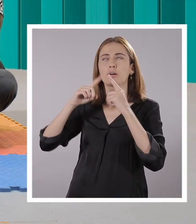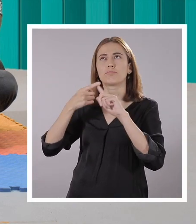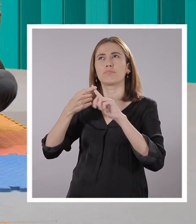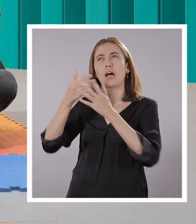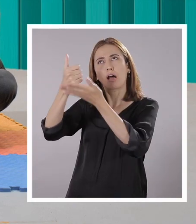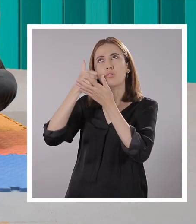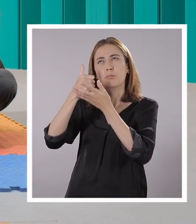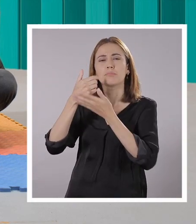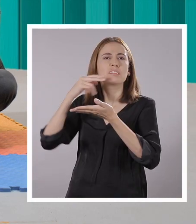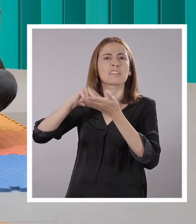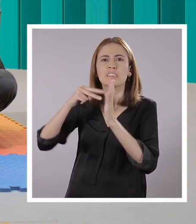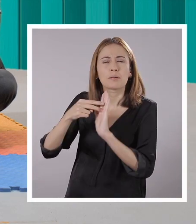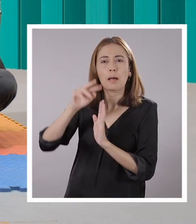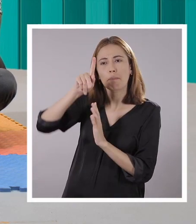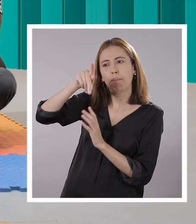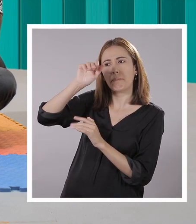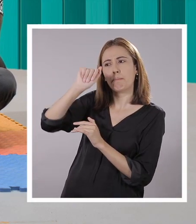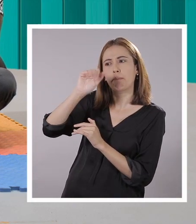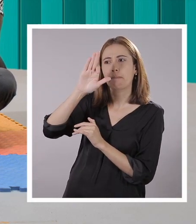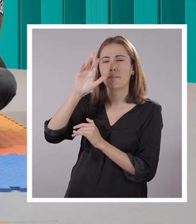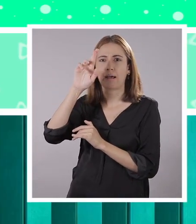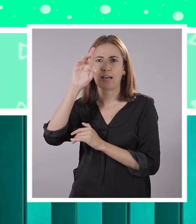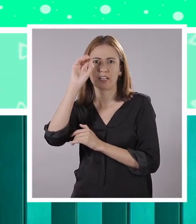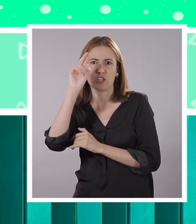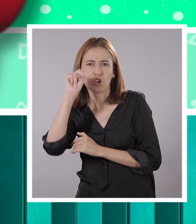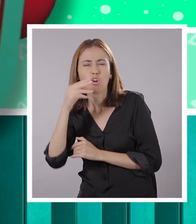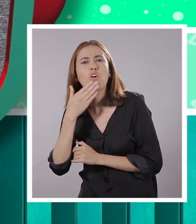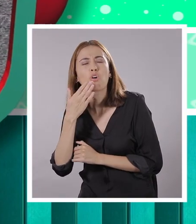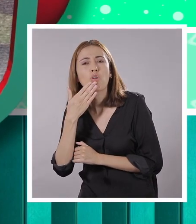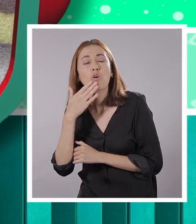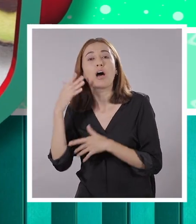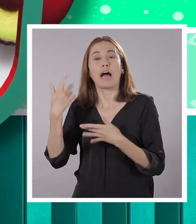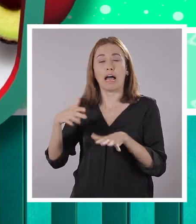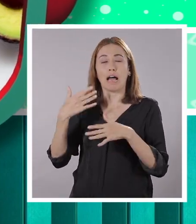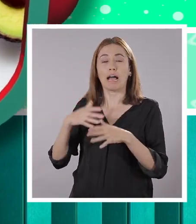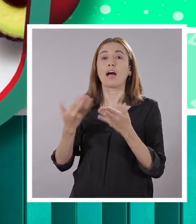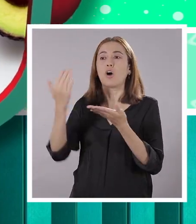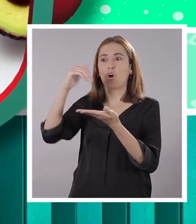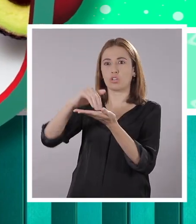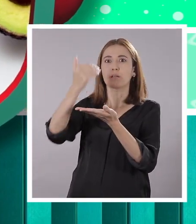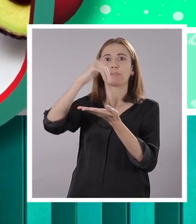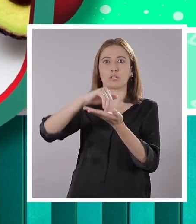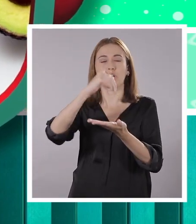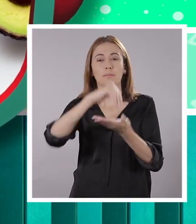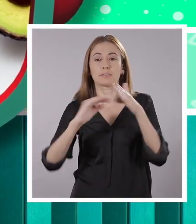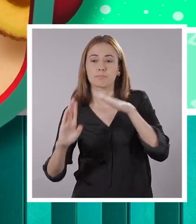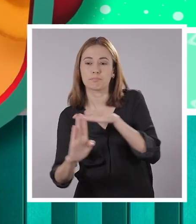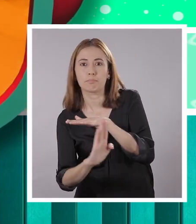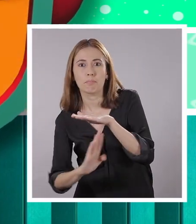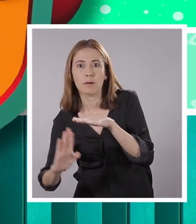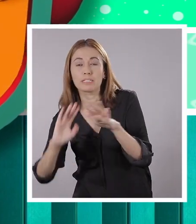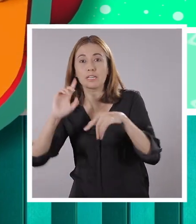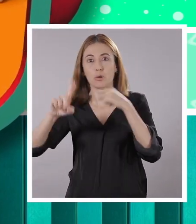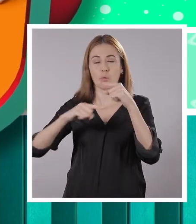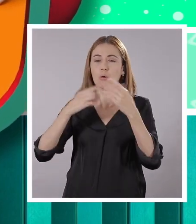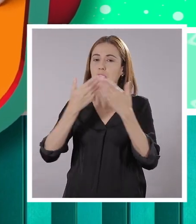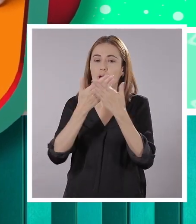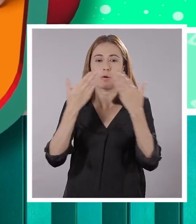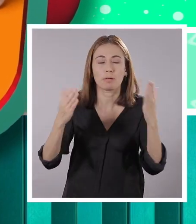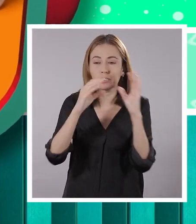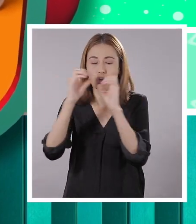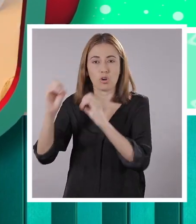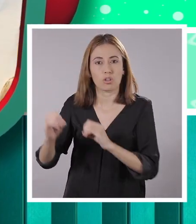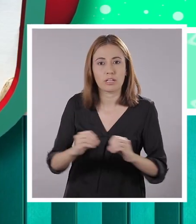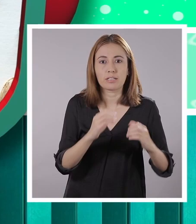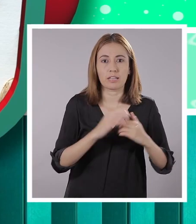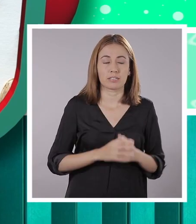¡Webster! Ñaño, ilumínanos. ¿Qué es un patrón? Patrón es la cualidad que se repite al formar un grupo de objetos